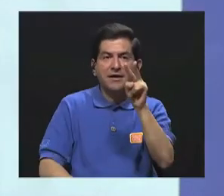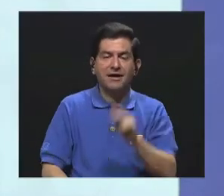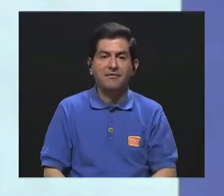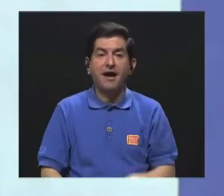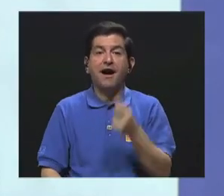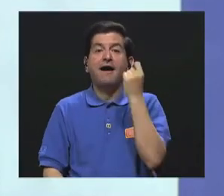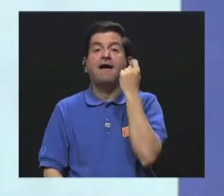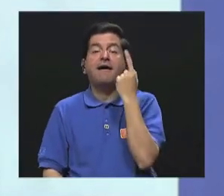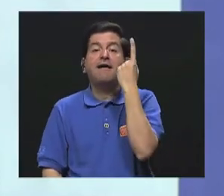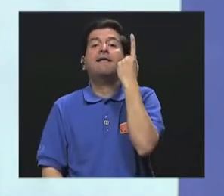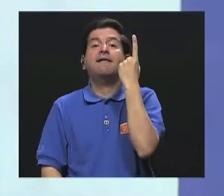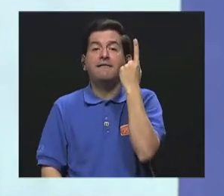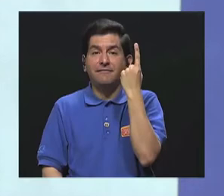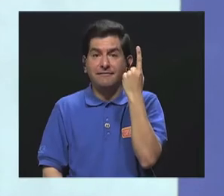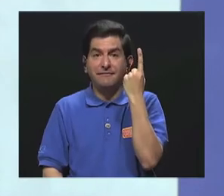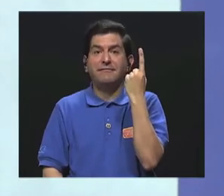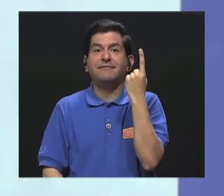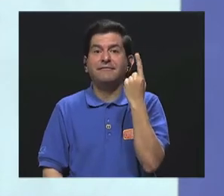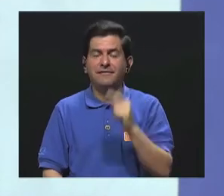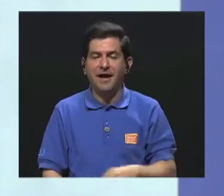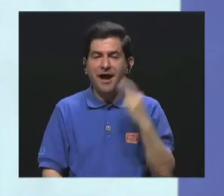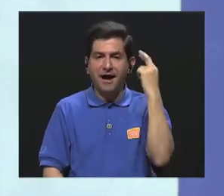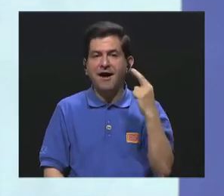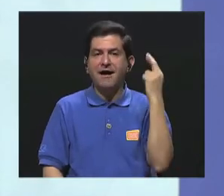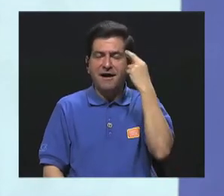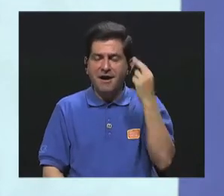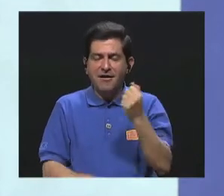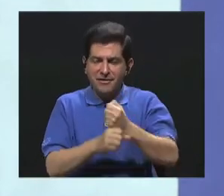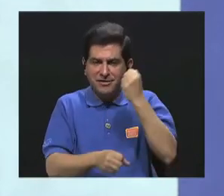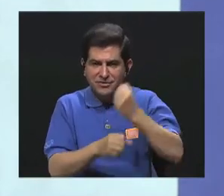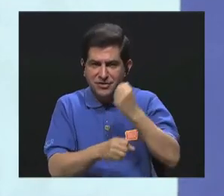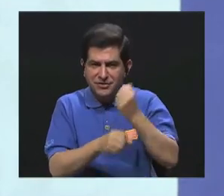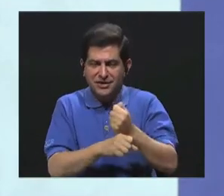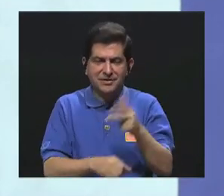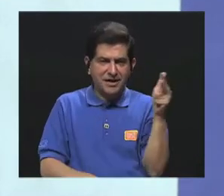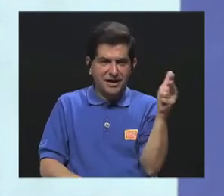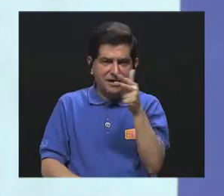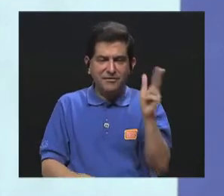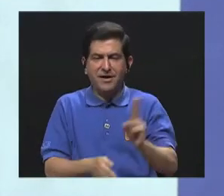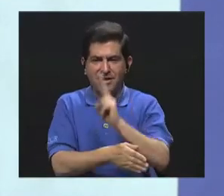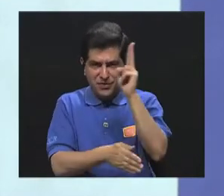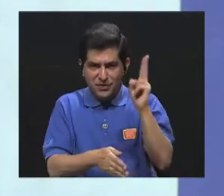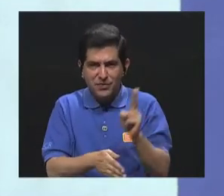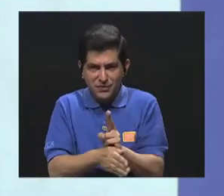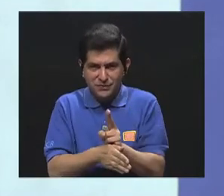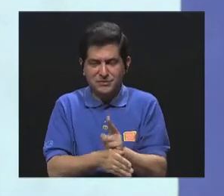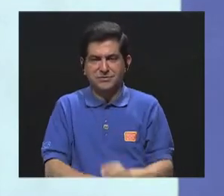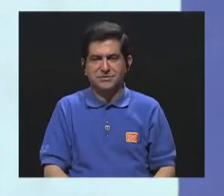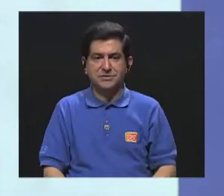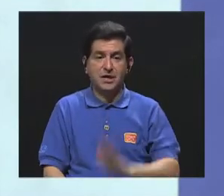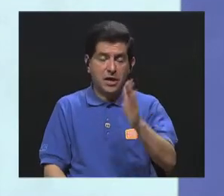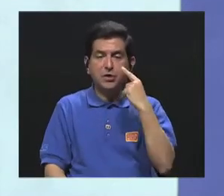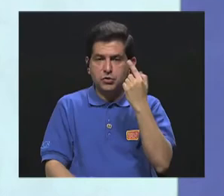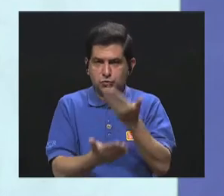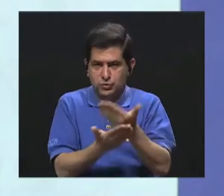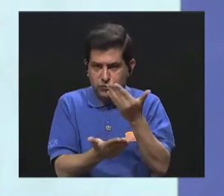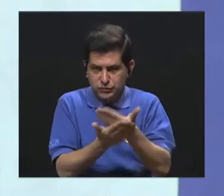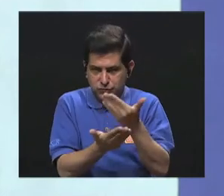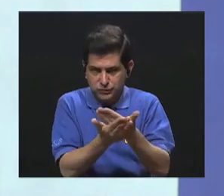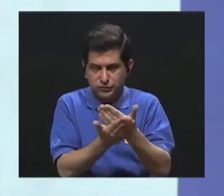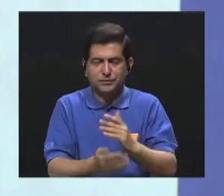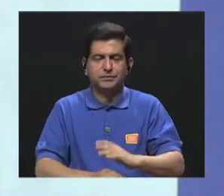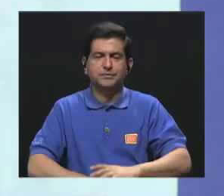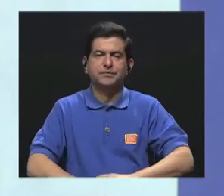entendieron, digamos. ¿Para qué era? Sí. Ajá, ¿para qué era y para qué queríamos, uh-huh, usar como sus testimonios, sí, y todo,